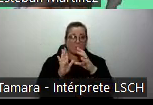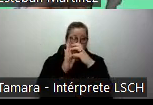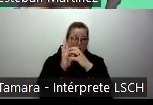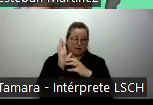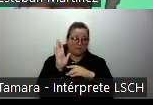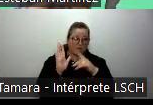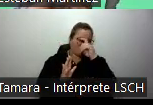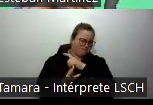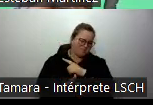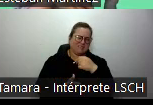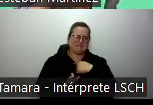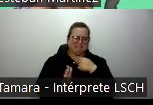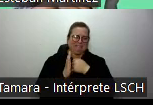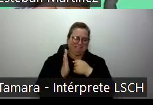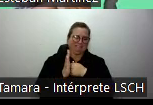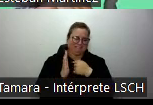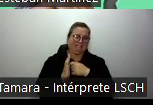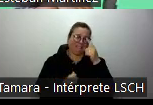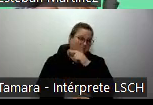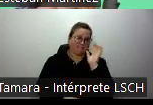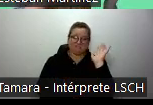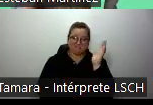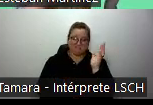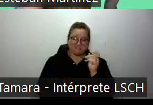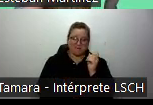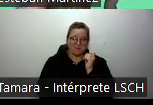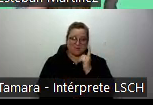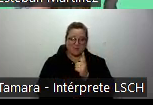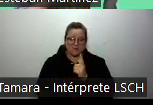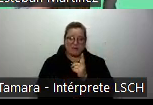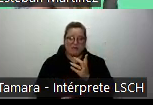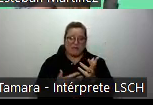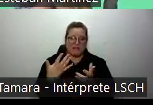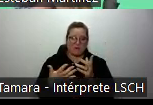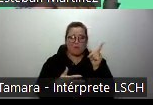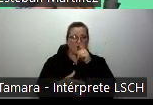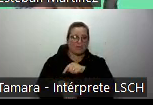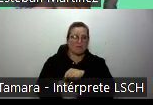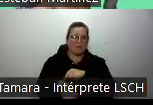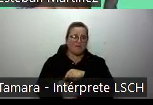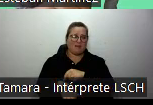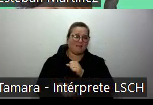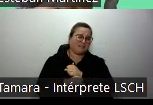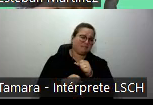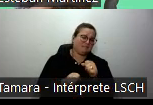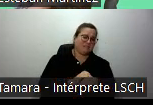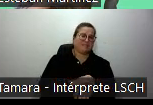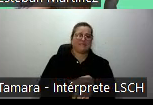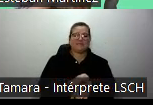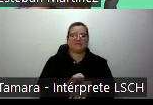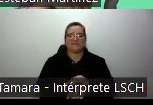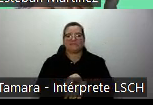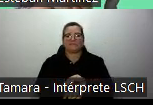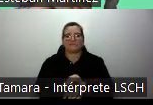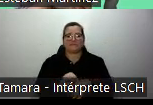les costó mucho que era difícil de estudiar que estn hasta la última hora ahí nos comentan